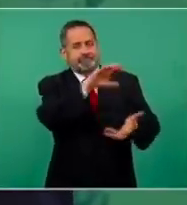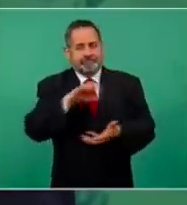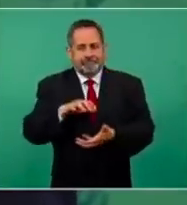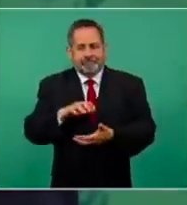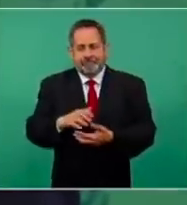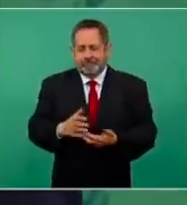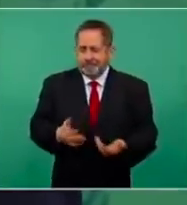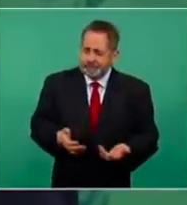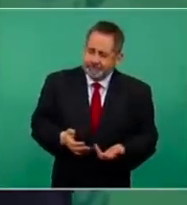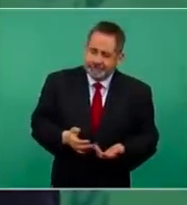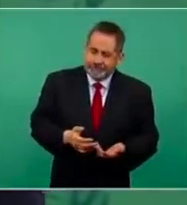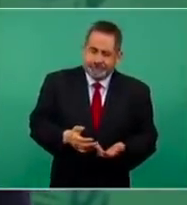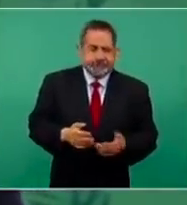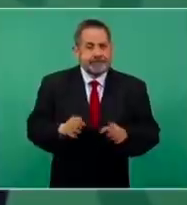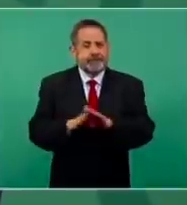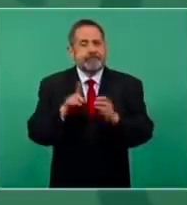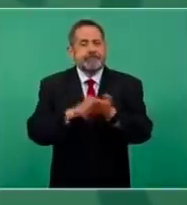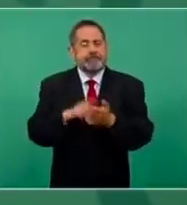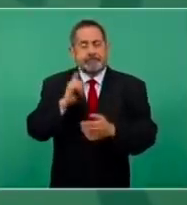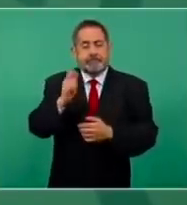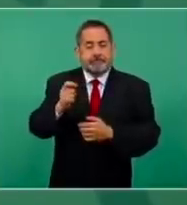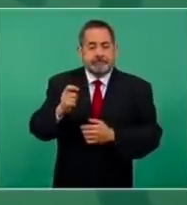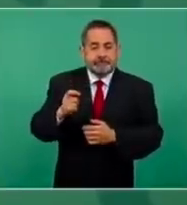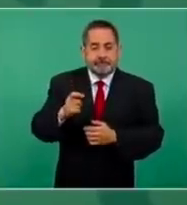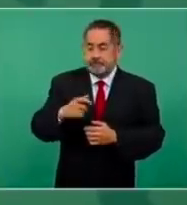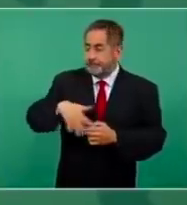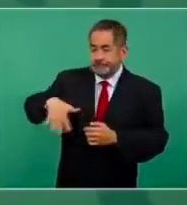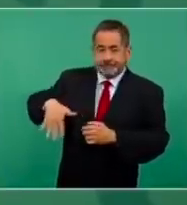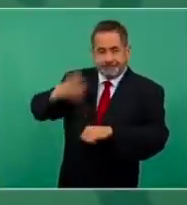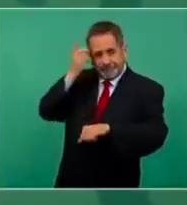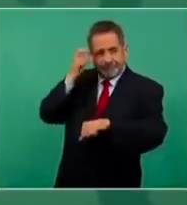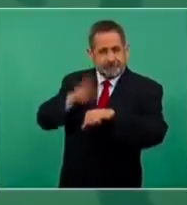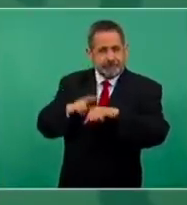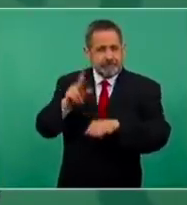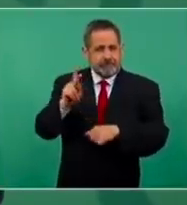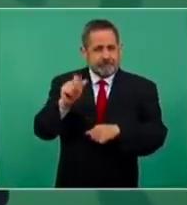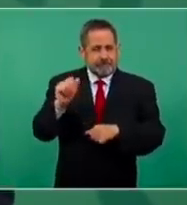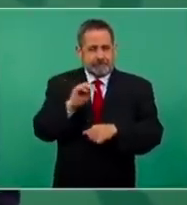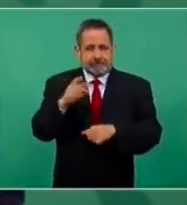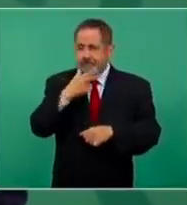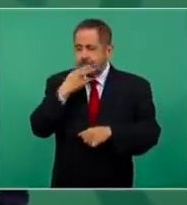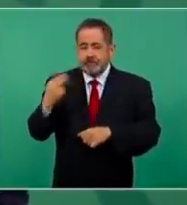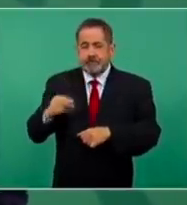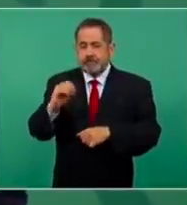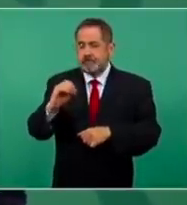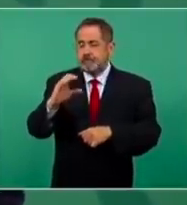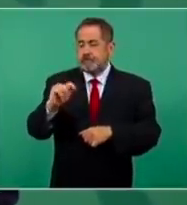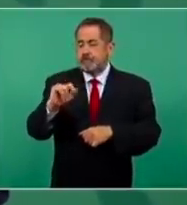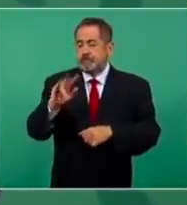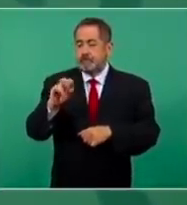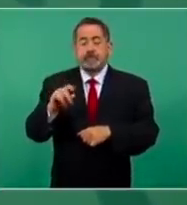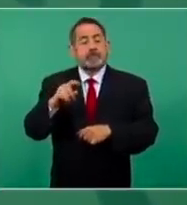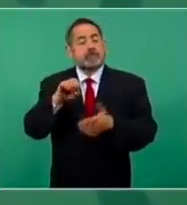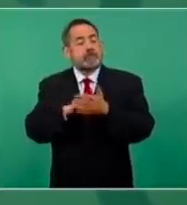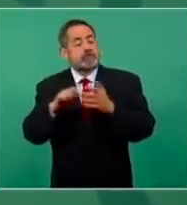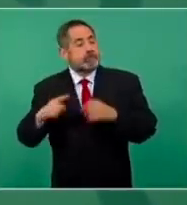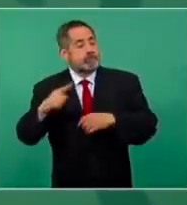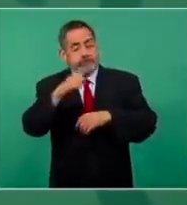significa, acaba de decir el director de Pemex, Octavio Romero, que en Estados Unidos